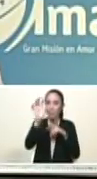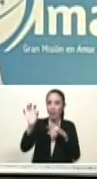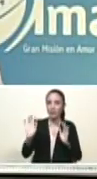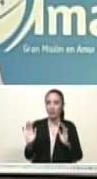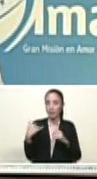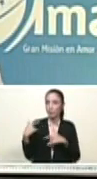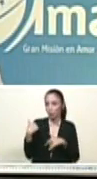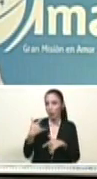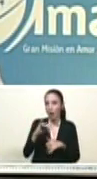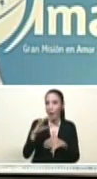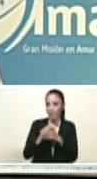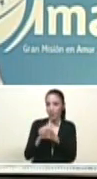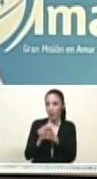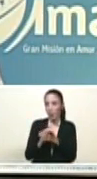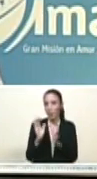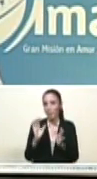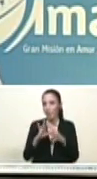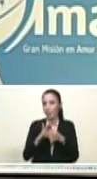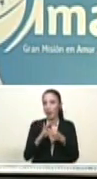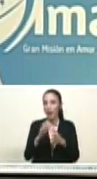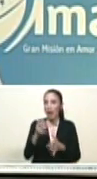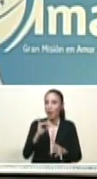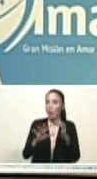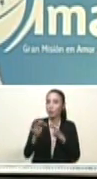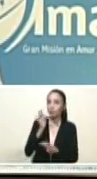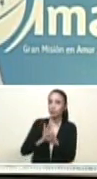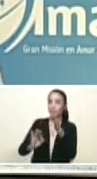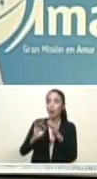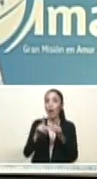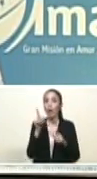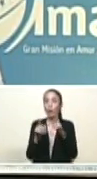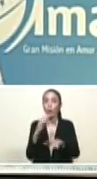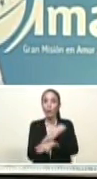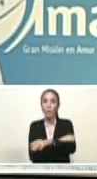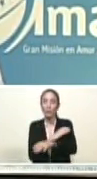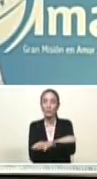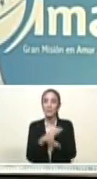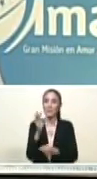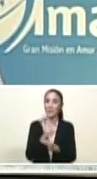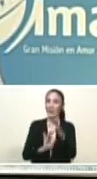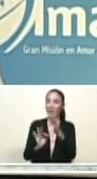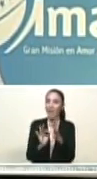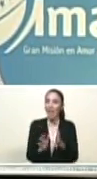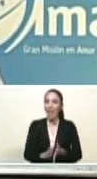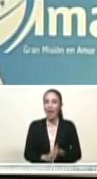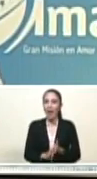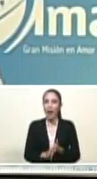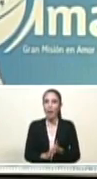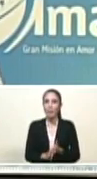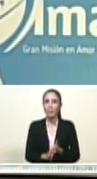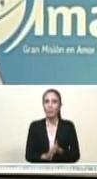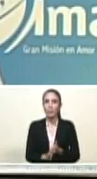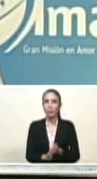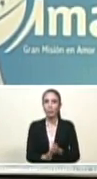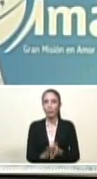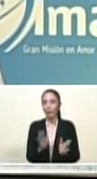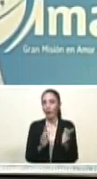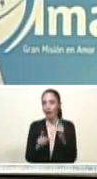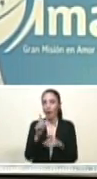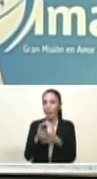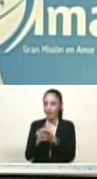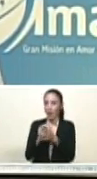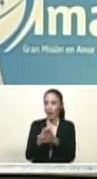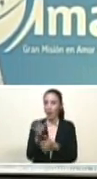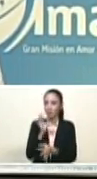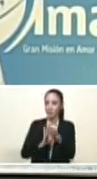mundo. Y también algunos gobiernos de derecha. Por ahí me mandó un mensaje uno de un gobierno muy poderoso